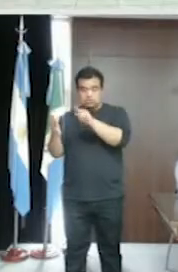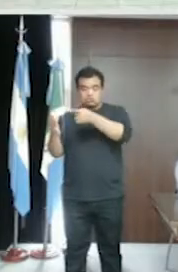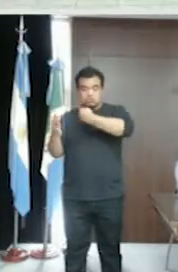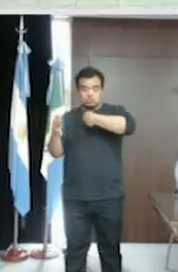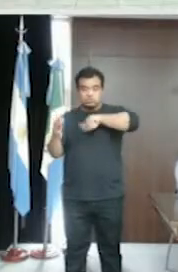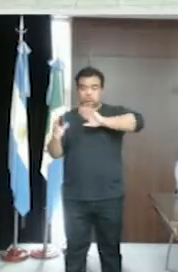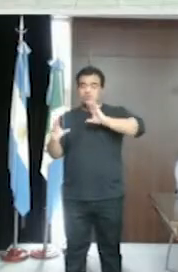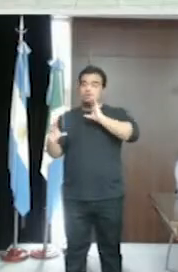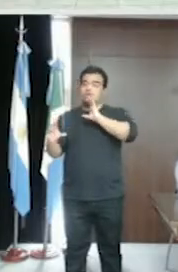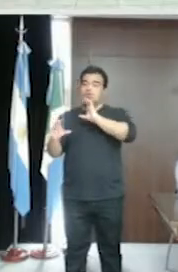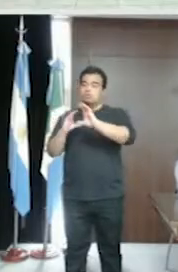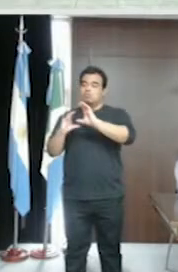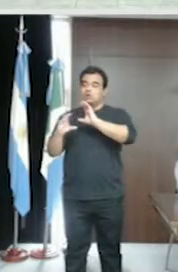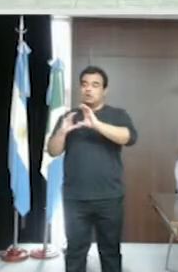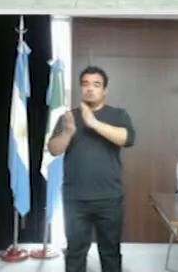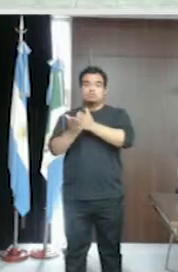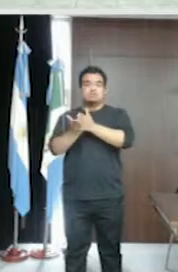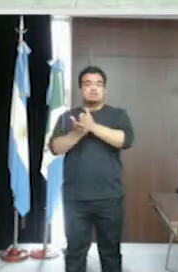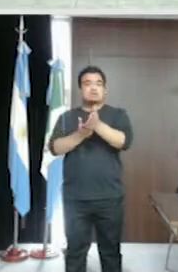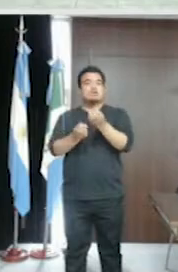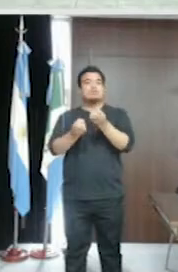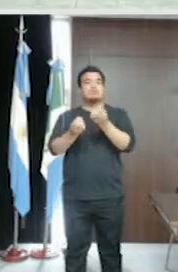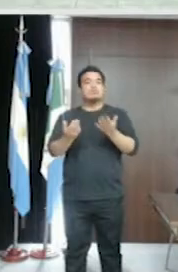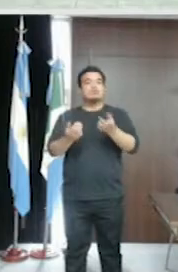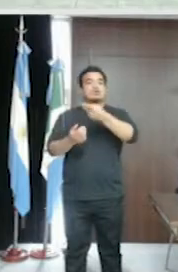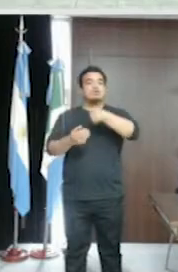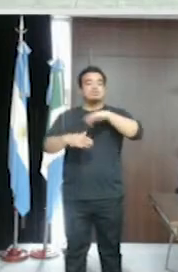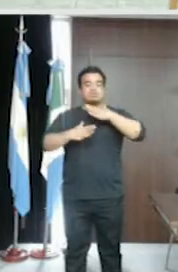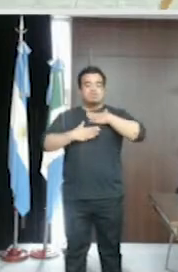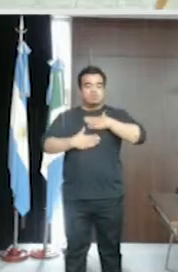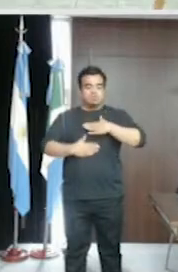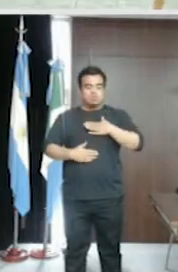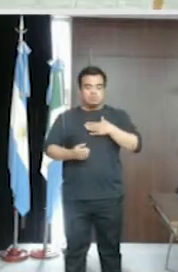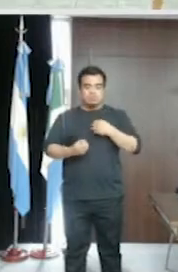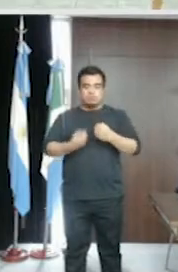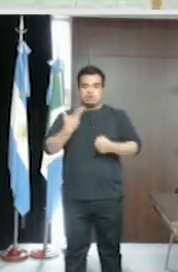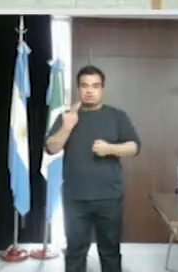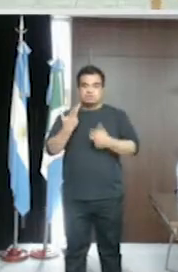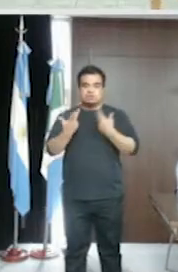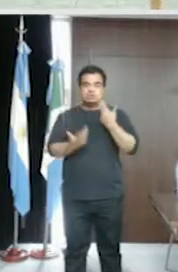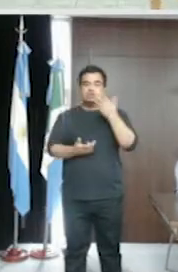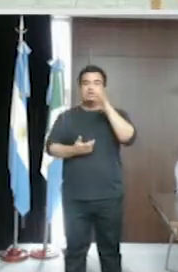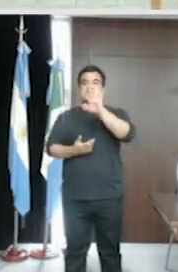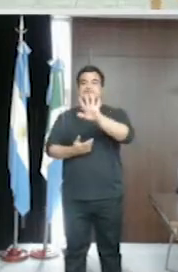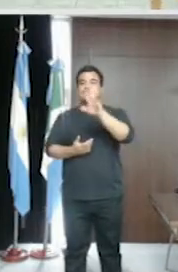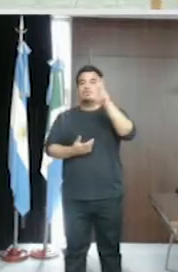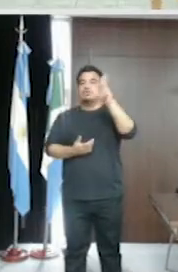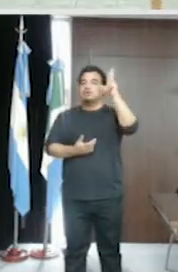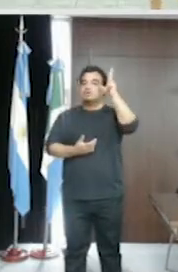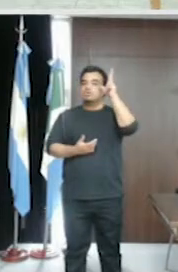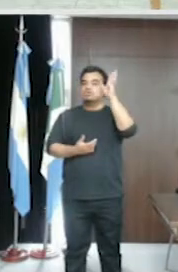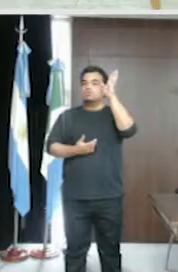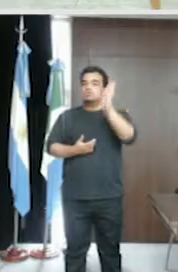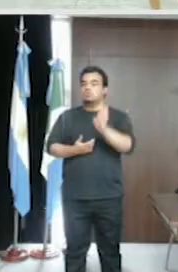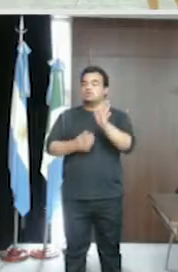el otro a través de nuestro lenguaje no verbal, que es el 58% de nuestra comunicación como seres